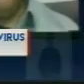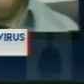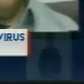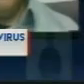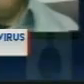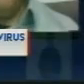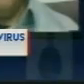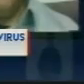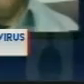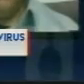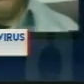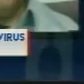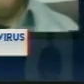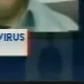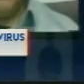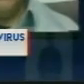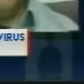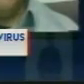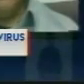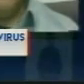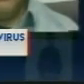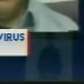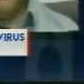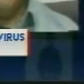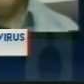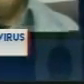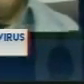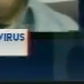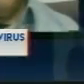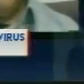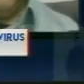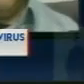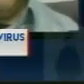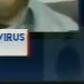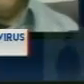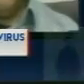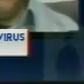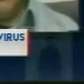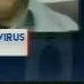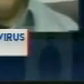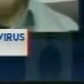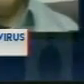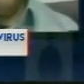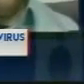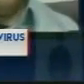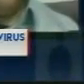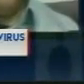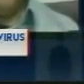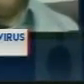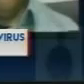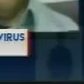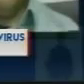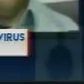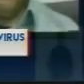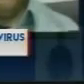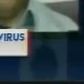de ser permisivo con las visitas domiciliarias, visitas familiares. El tema del